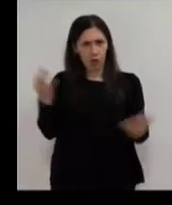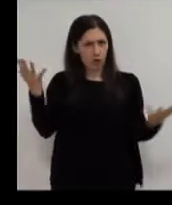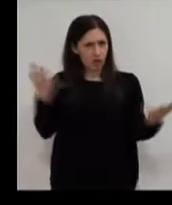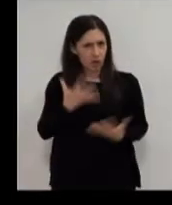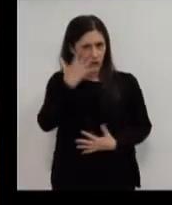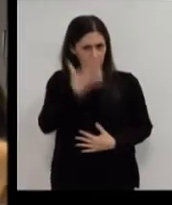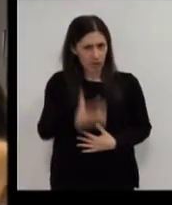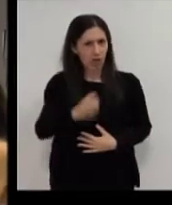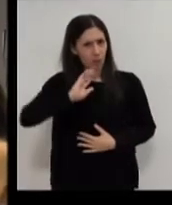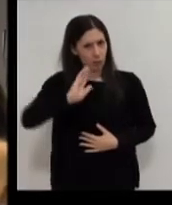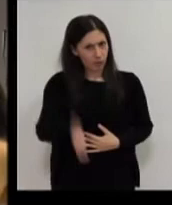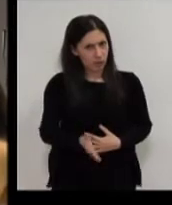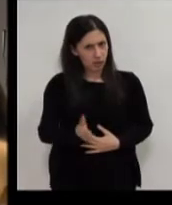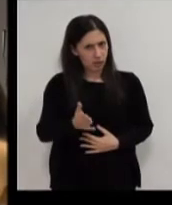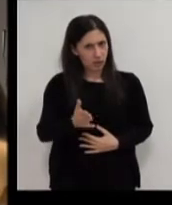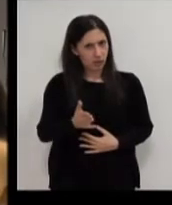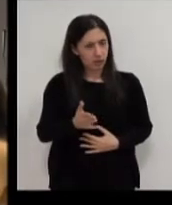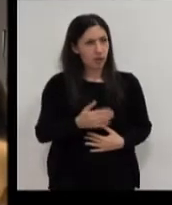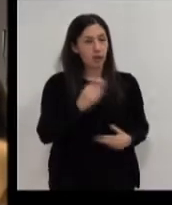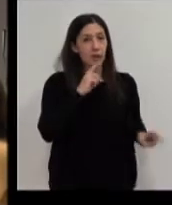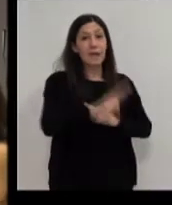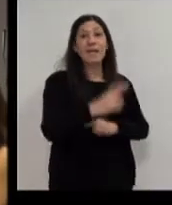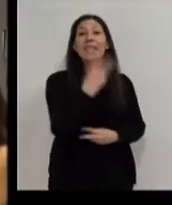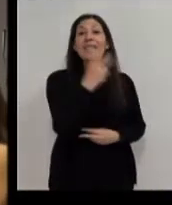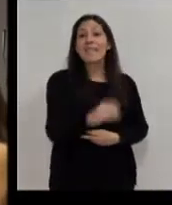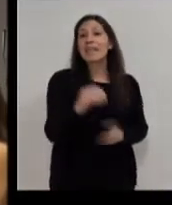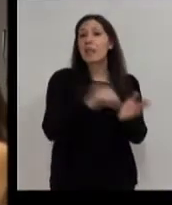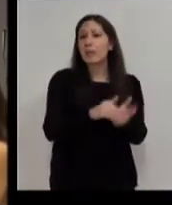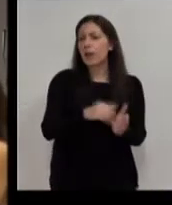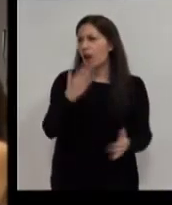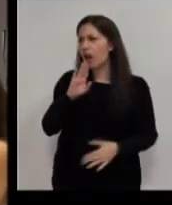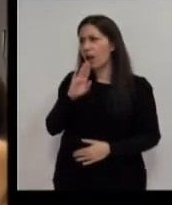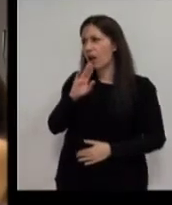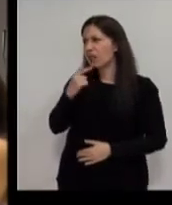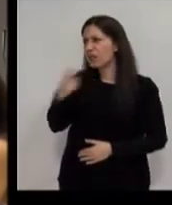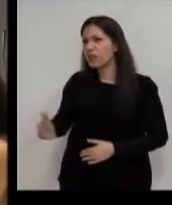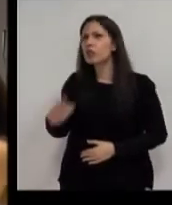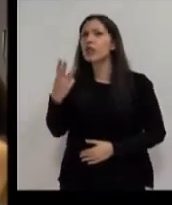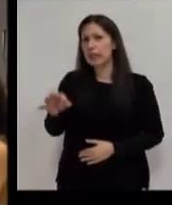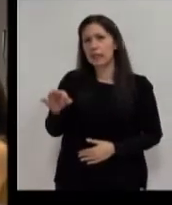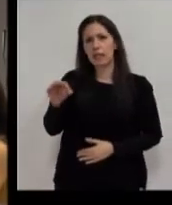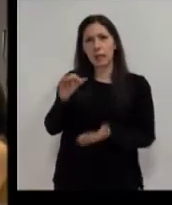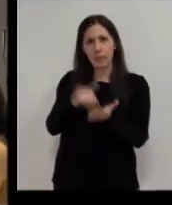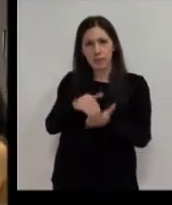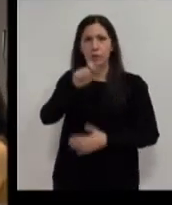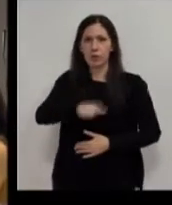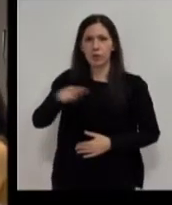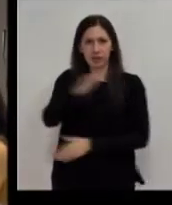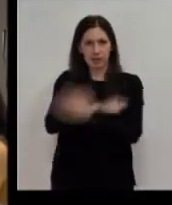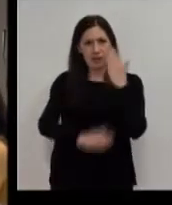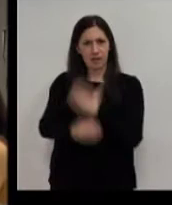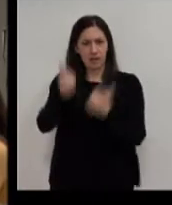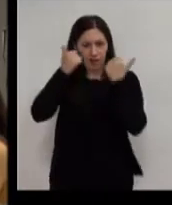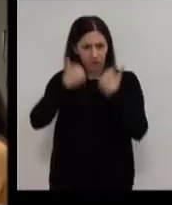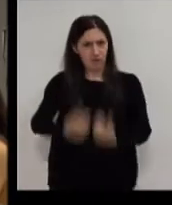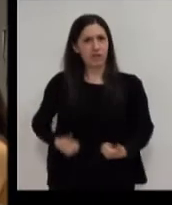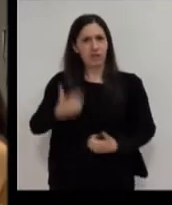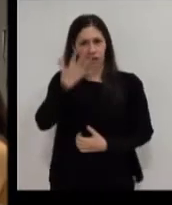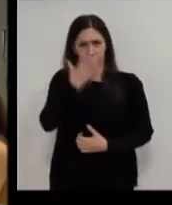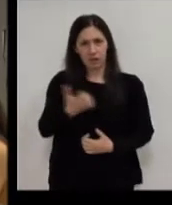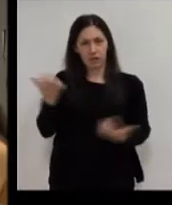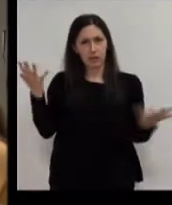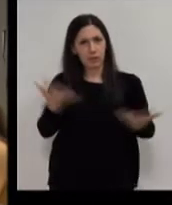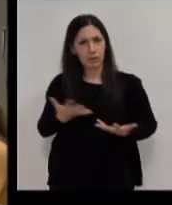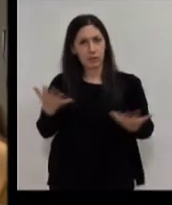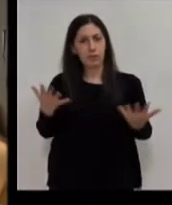discapacidad física, ¿no? Gravemente afectadas, perdón. 30.000. 30.000, ¿qué dije? Perdón. 30.000 personas